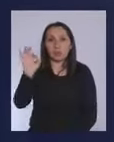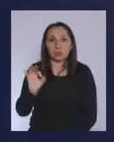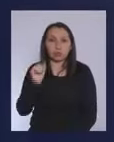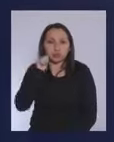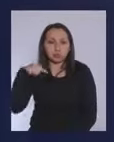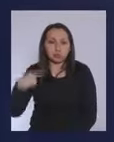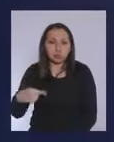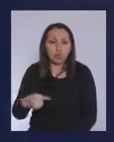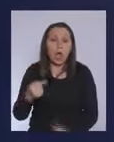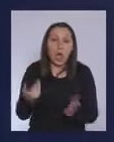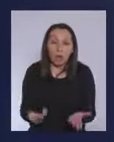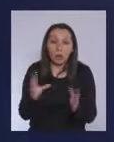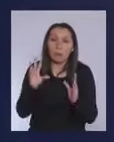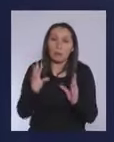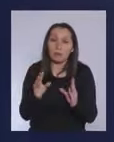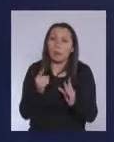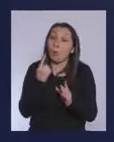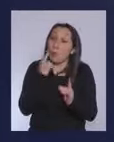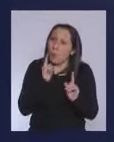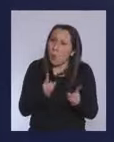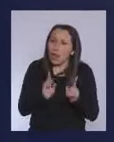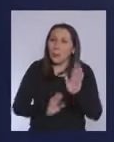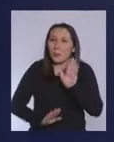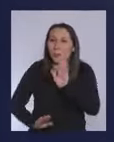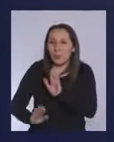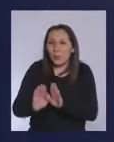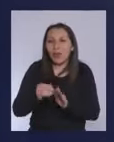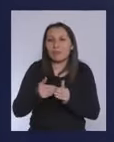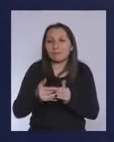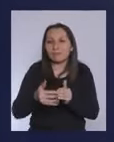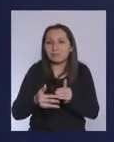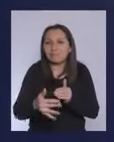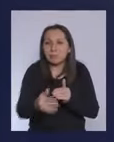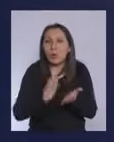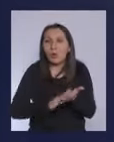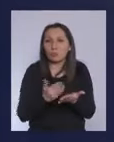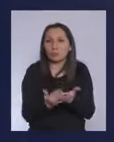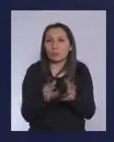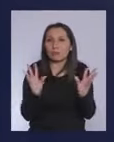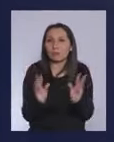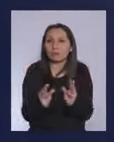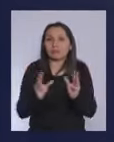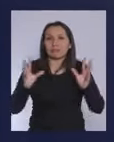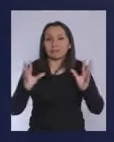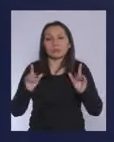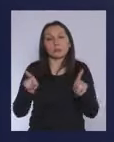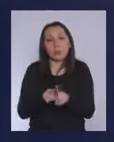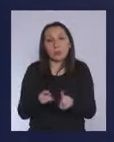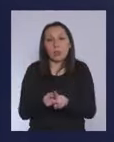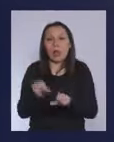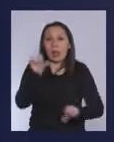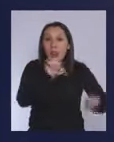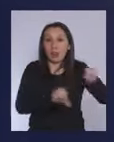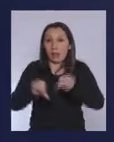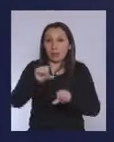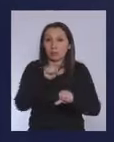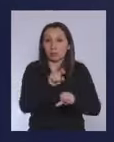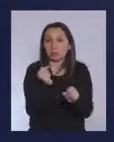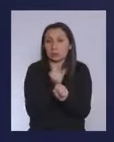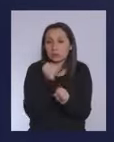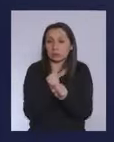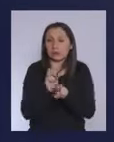tenemos que ver con cautela estos números también en relación a eso y los laboratorios quiere decir